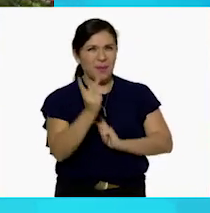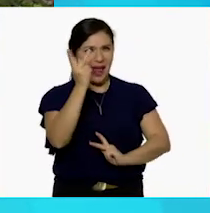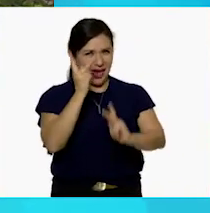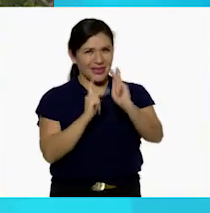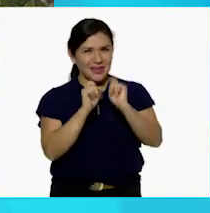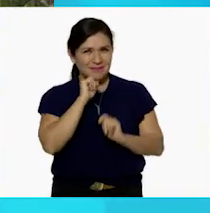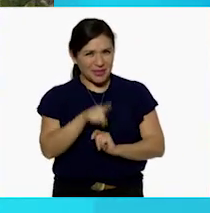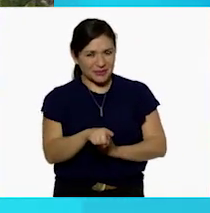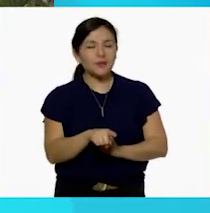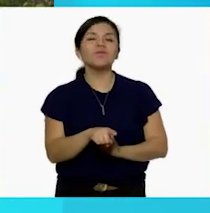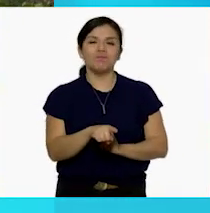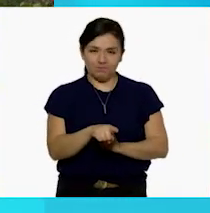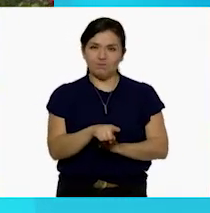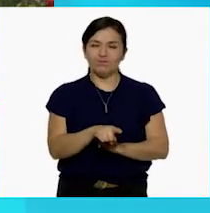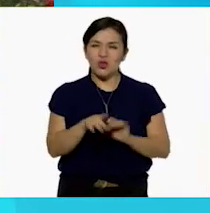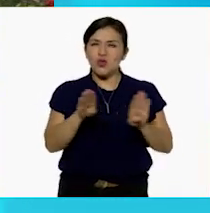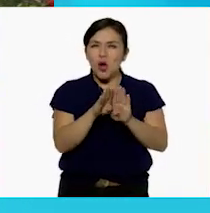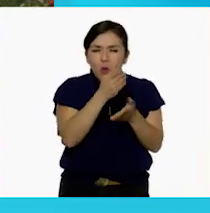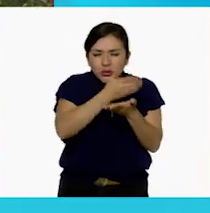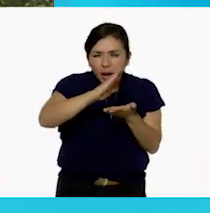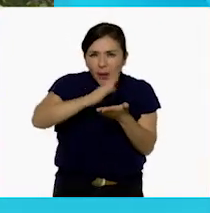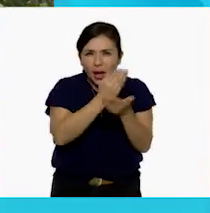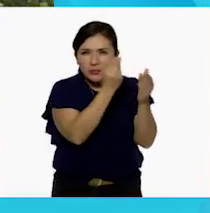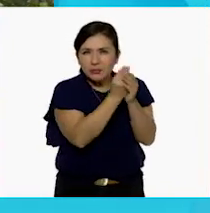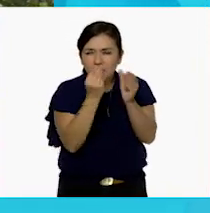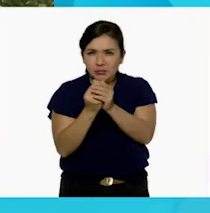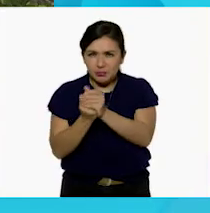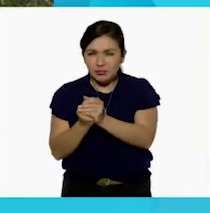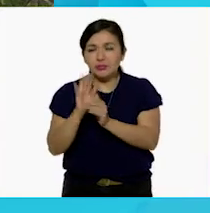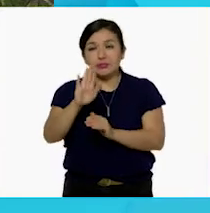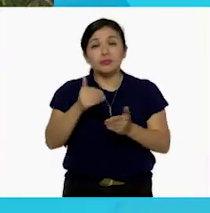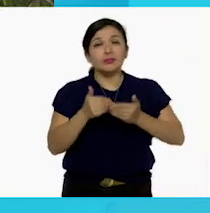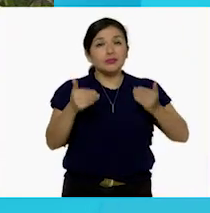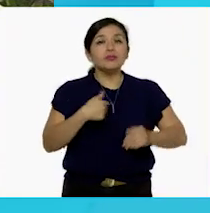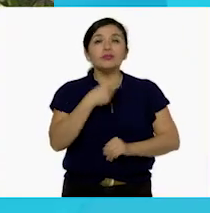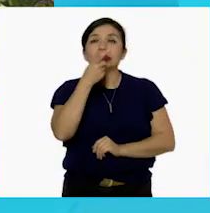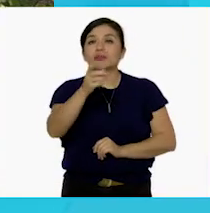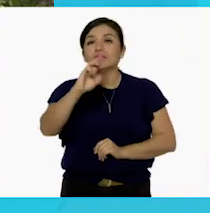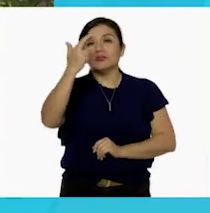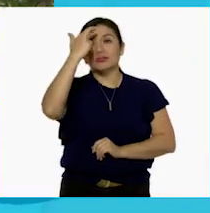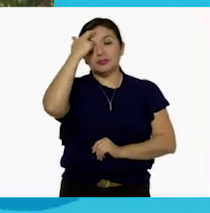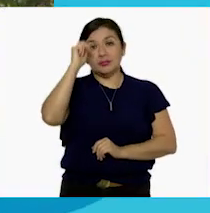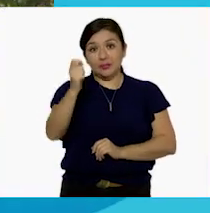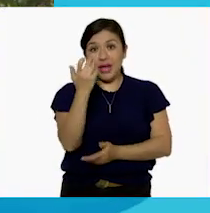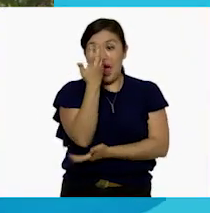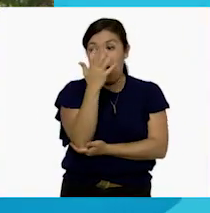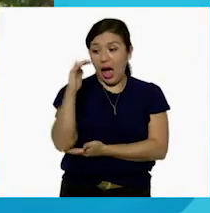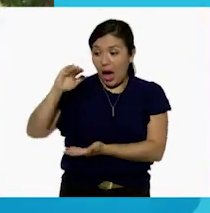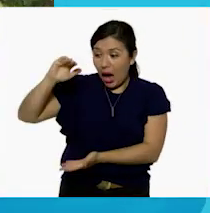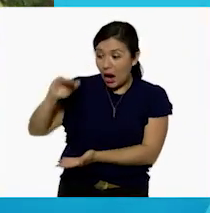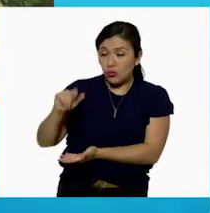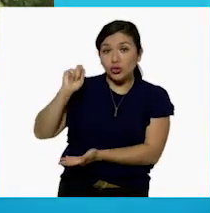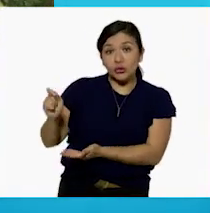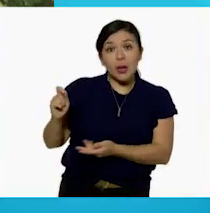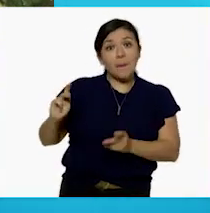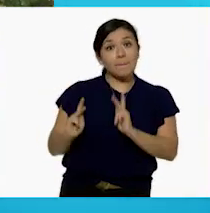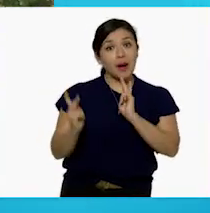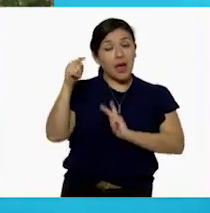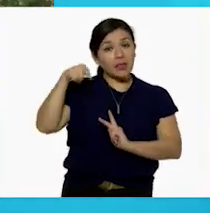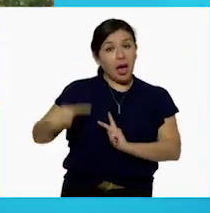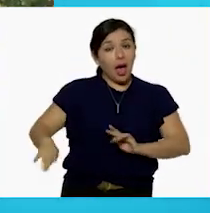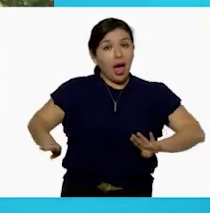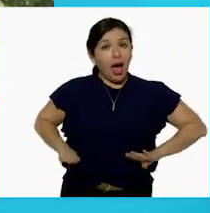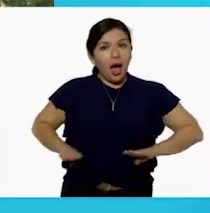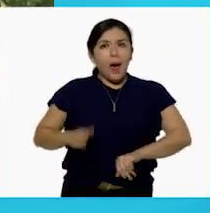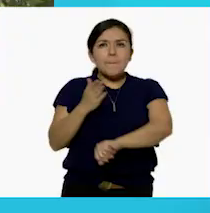plantas y cómo clasificarlas. Y ahora me recuerdo que el arbusto es una planta que tiene